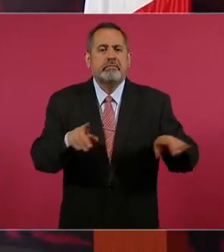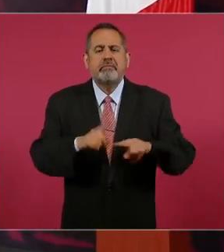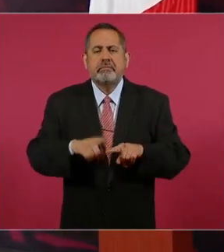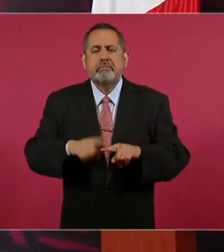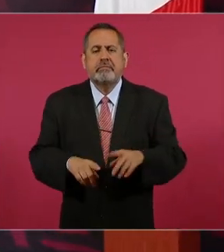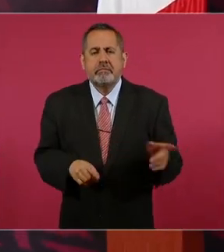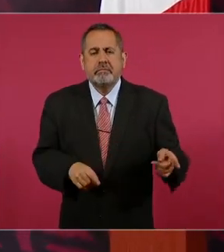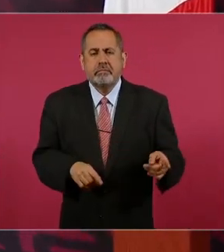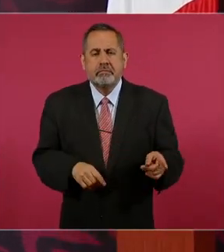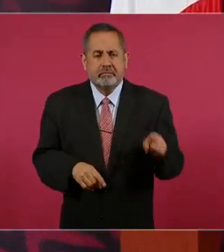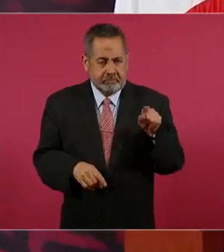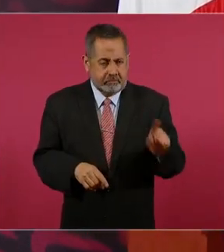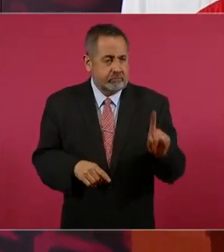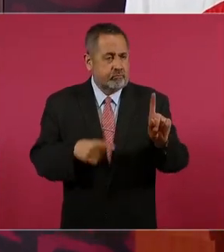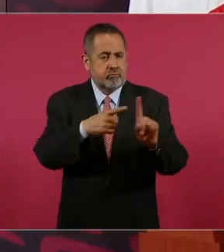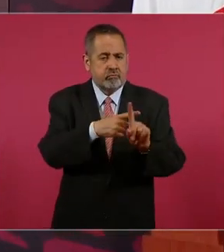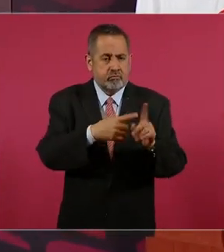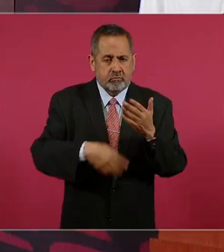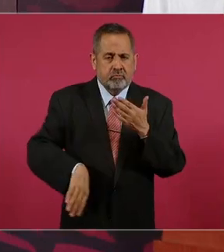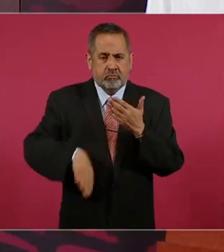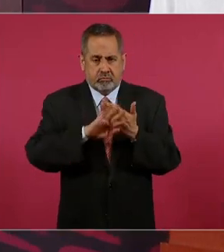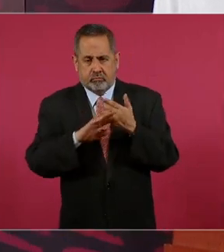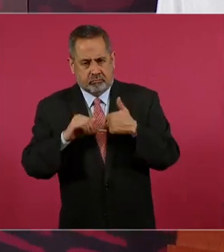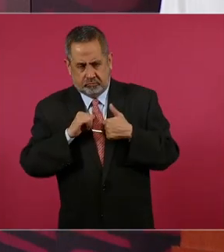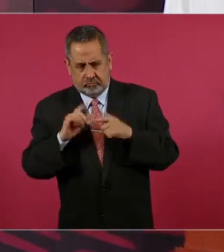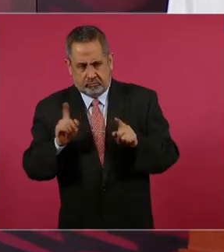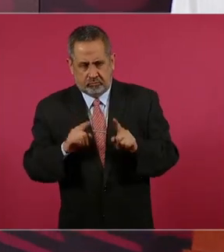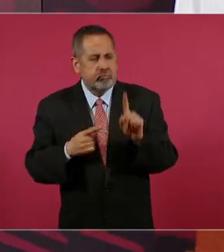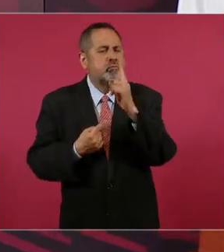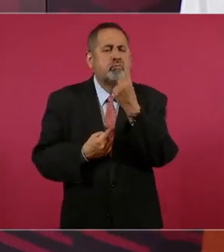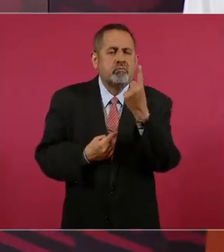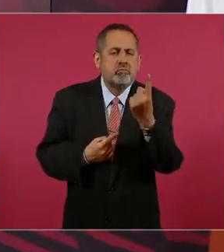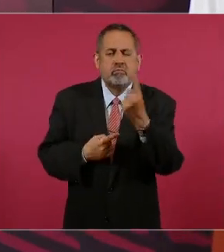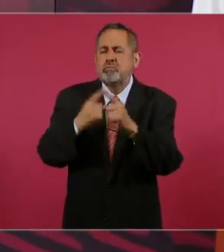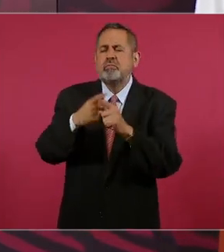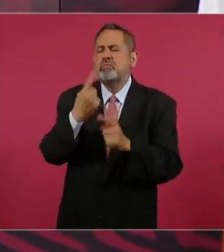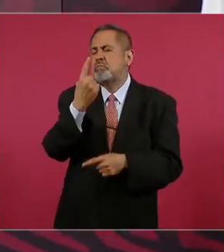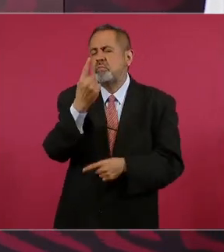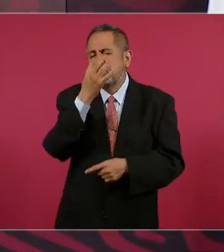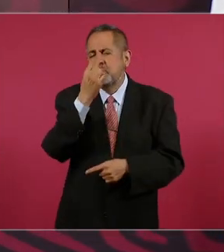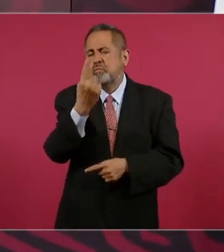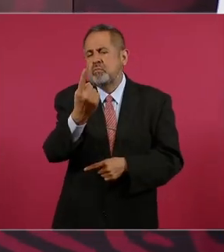que no esté a favor del Bloque Conservador. Dígame uno,